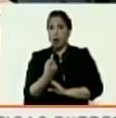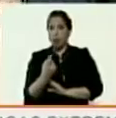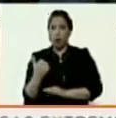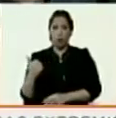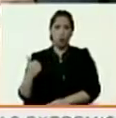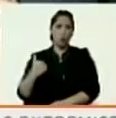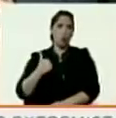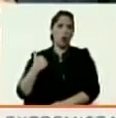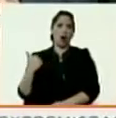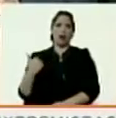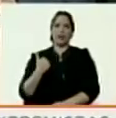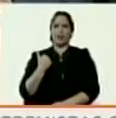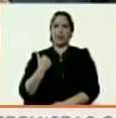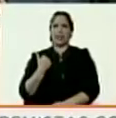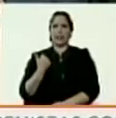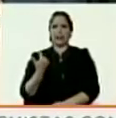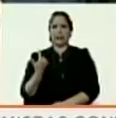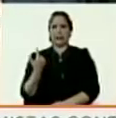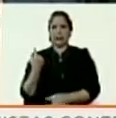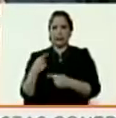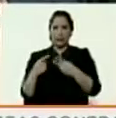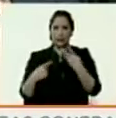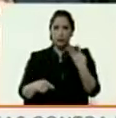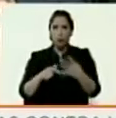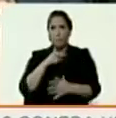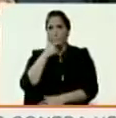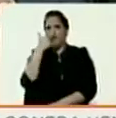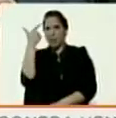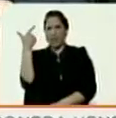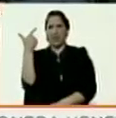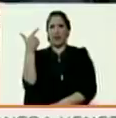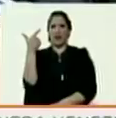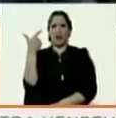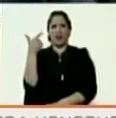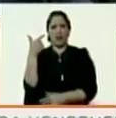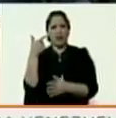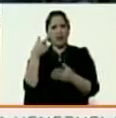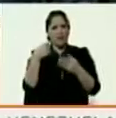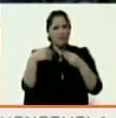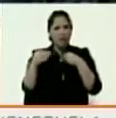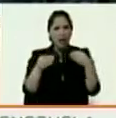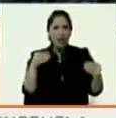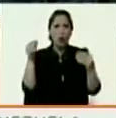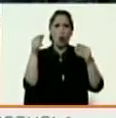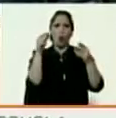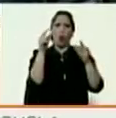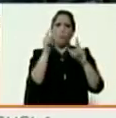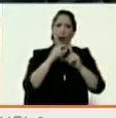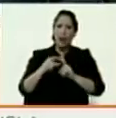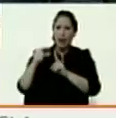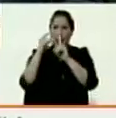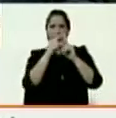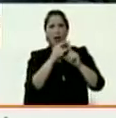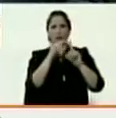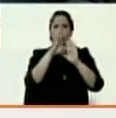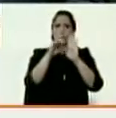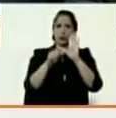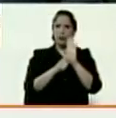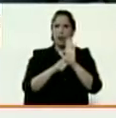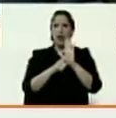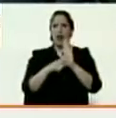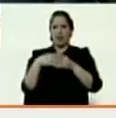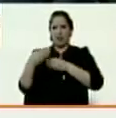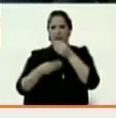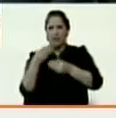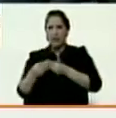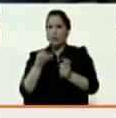cualquier tipo de pudor en el manejo de la letra constitucional desde haberse autoproclamado en una plaza